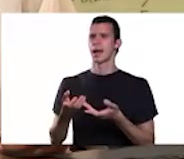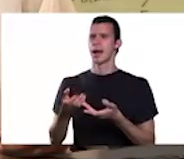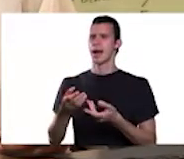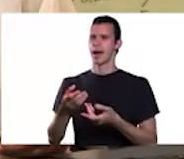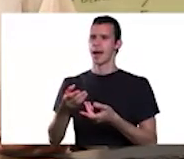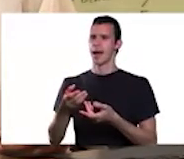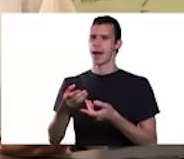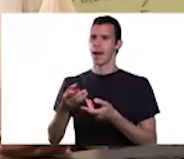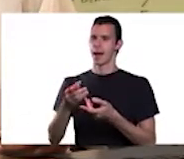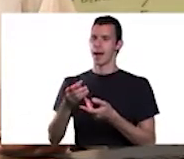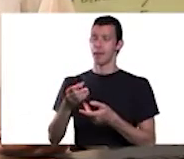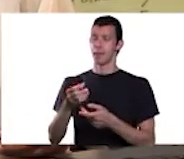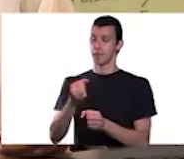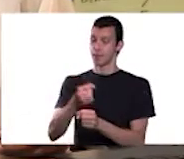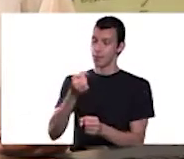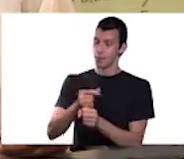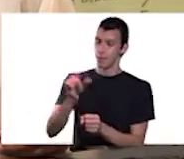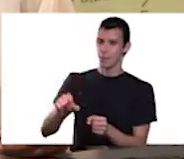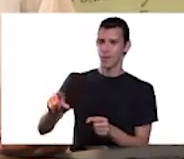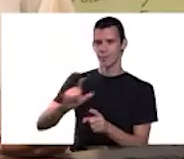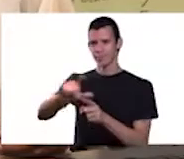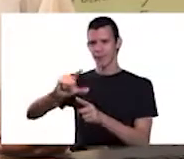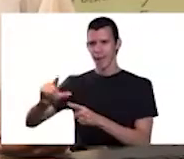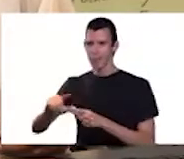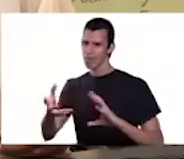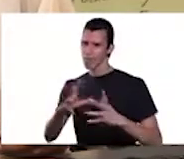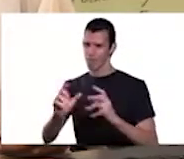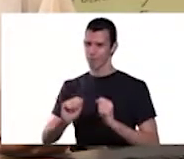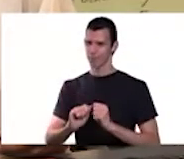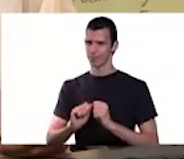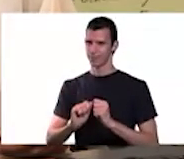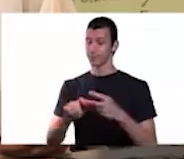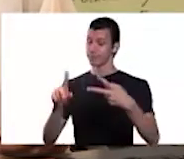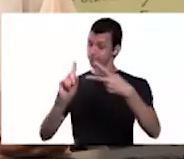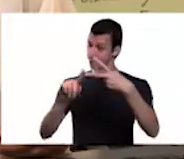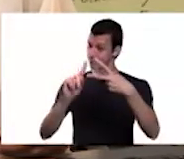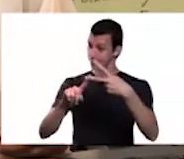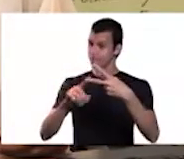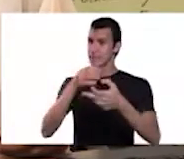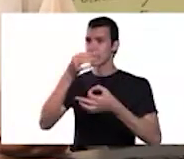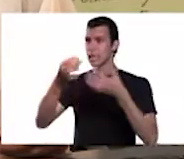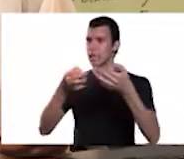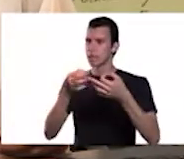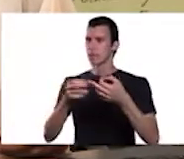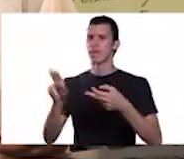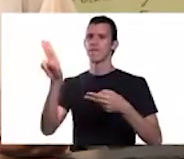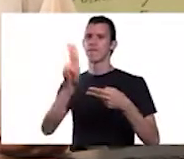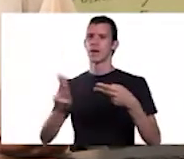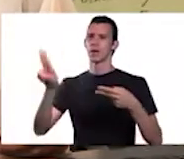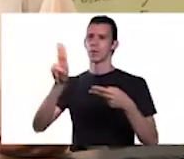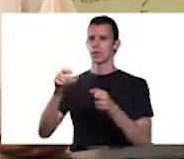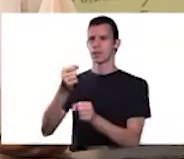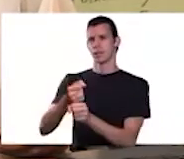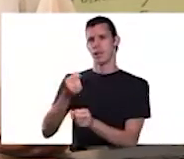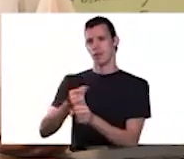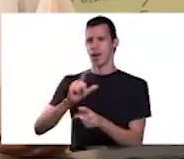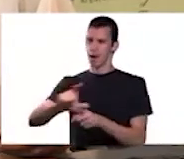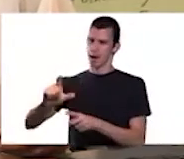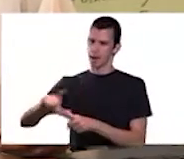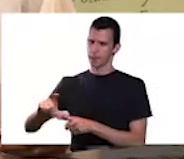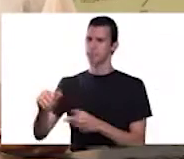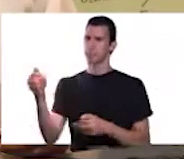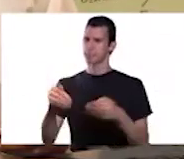de secundaria, que se llama secundaria obrero campesina, y donde se trabaja el medio superior, que es la facultad